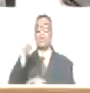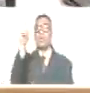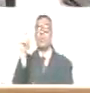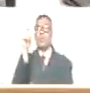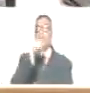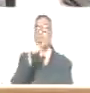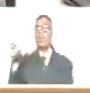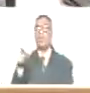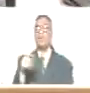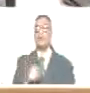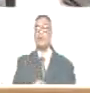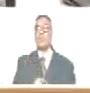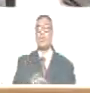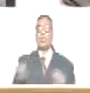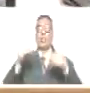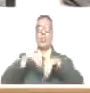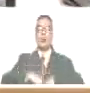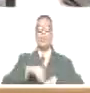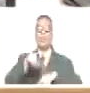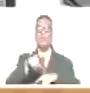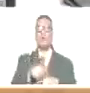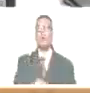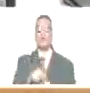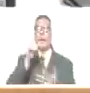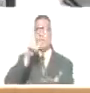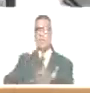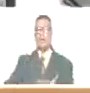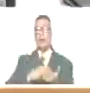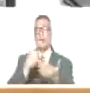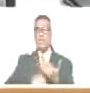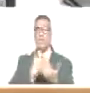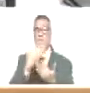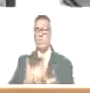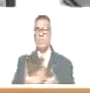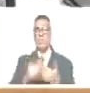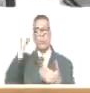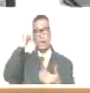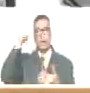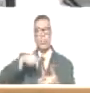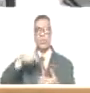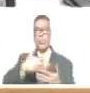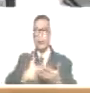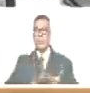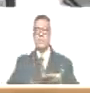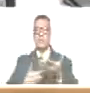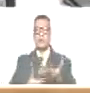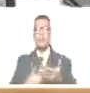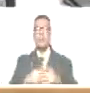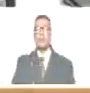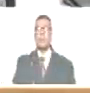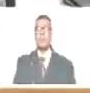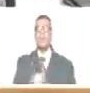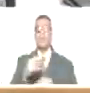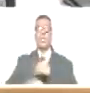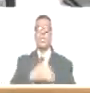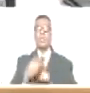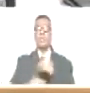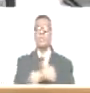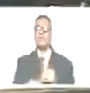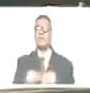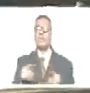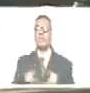diputados que estén de acuerdo con aprobar la propuesta del orden del día presentada, sírvanse indicarlo con la señal de